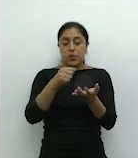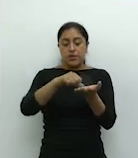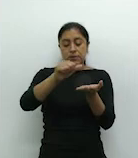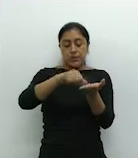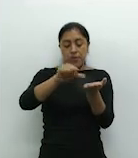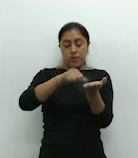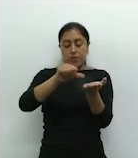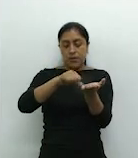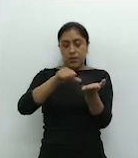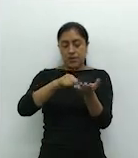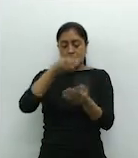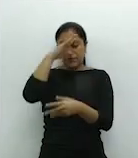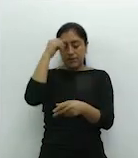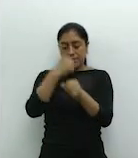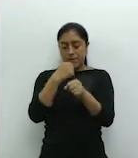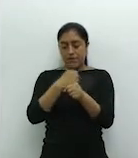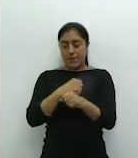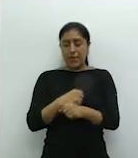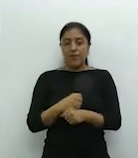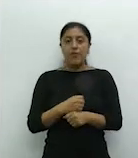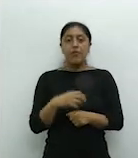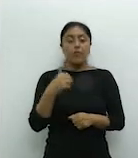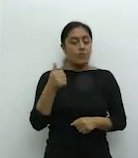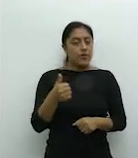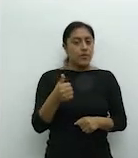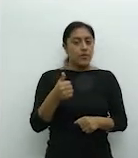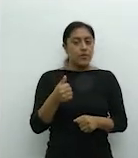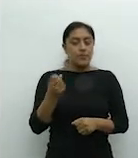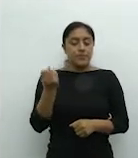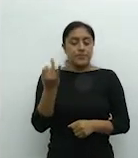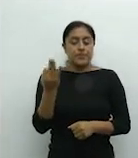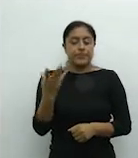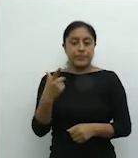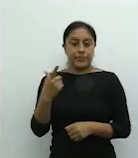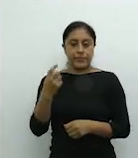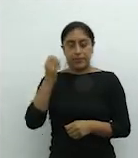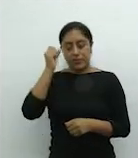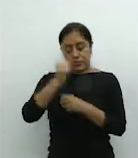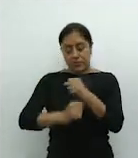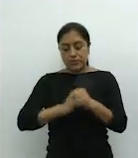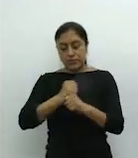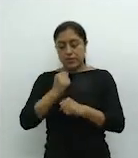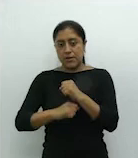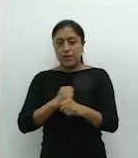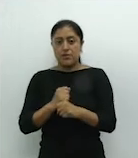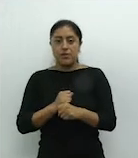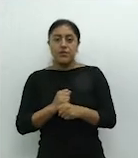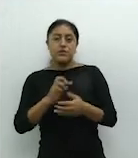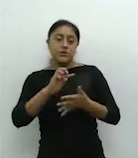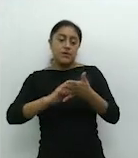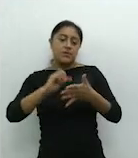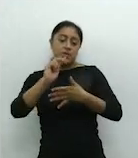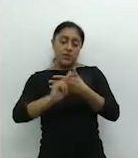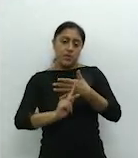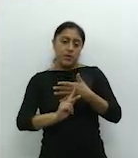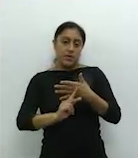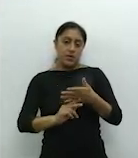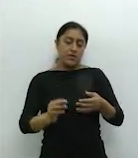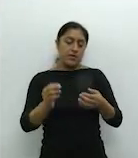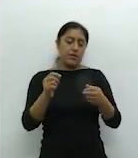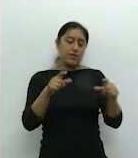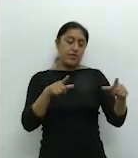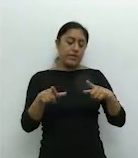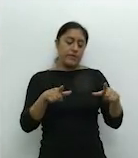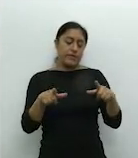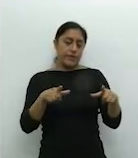ejercicio de un trabajo eficaz y eficiente. De esa cuenta, cada año se programan alrededor de 100 auditorías